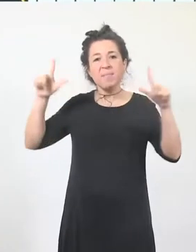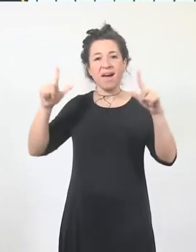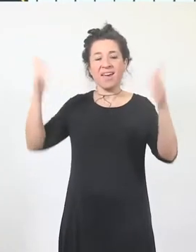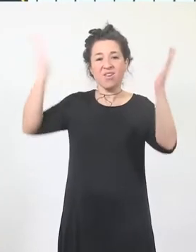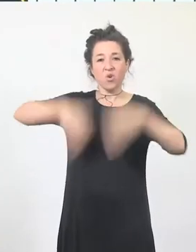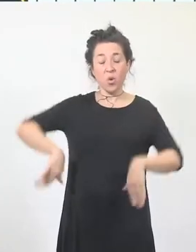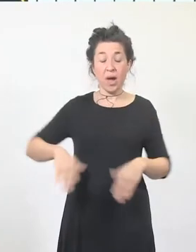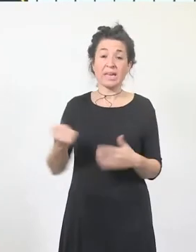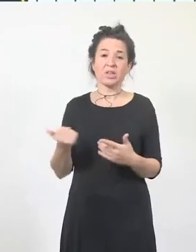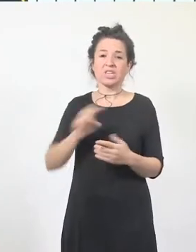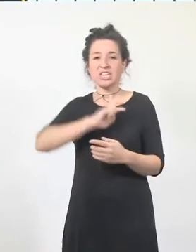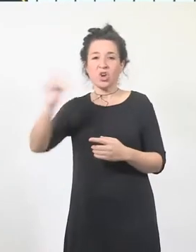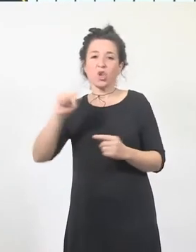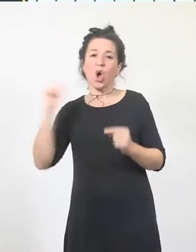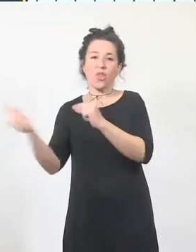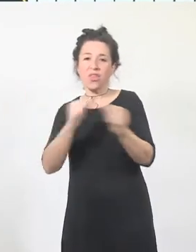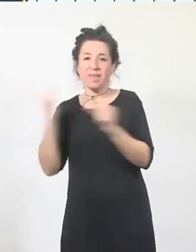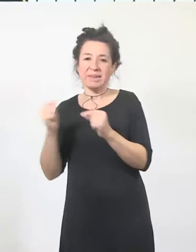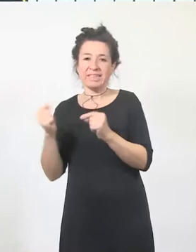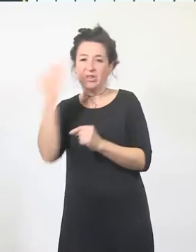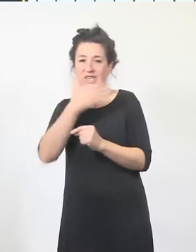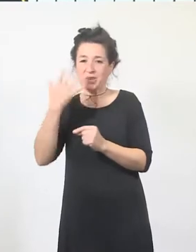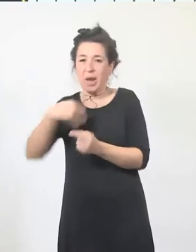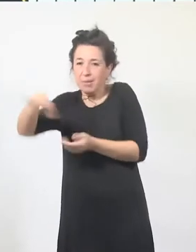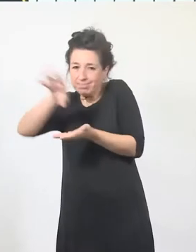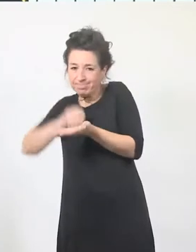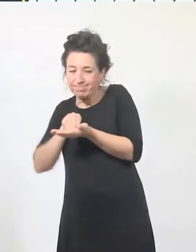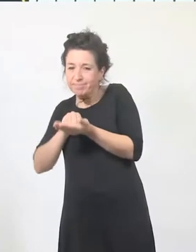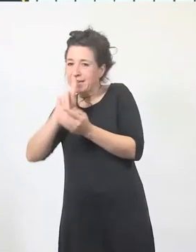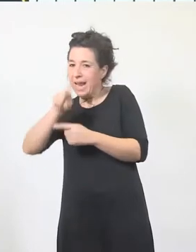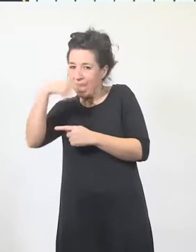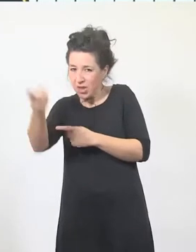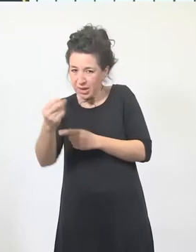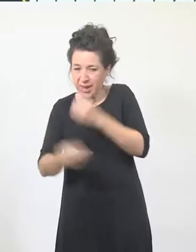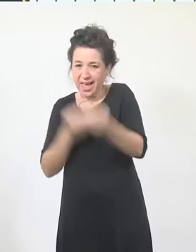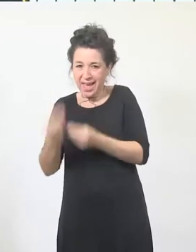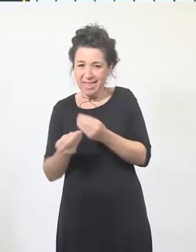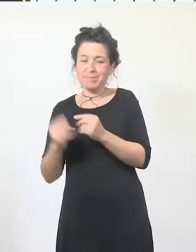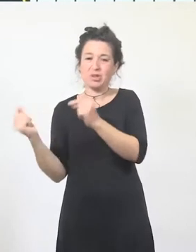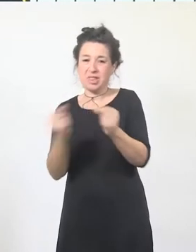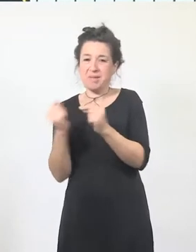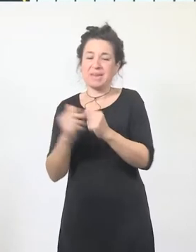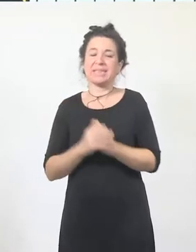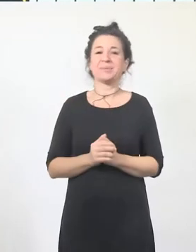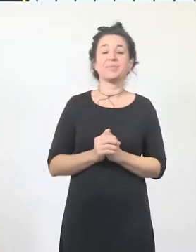así que la escuela que tome nota y hacemos el año que viene la charla sobre esto.